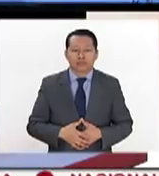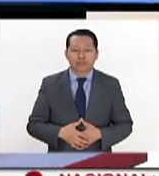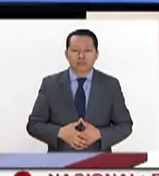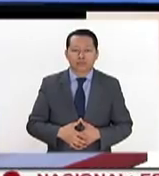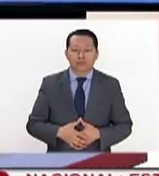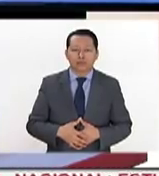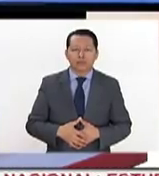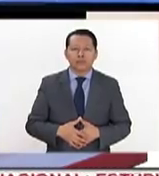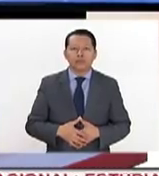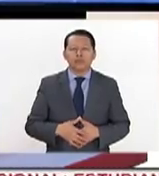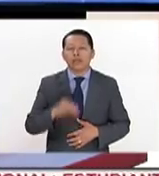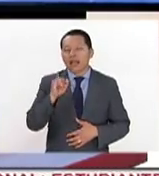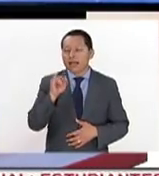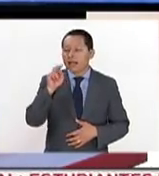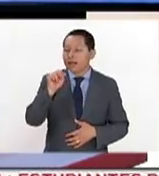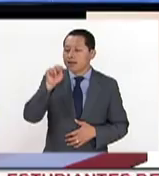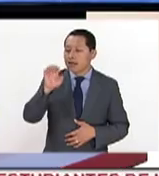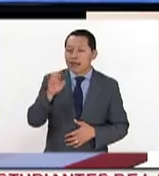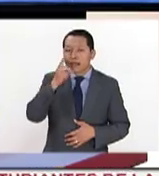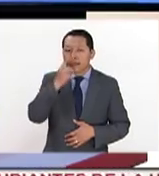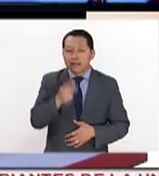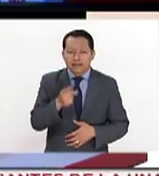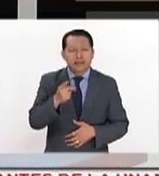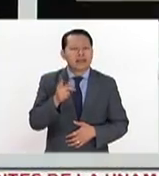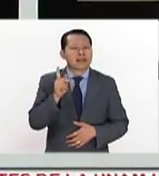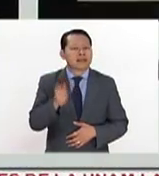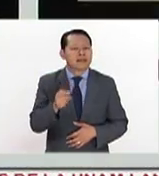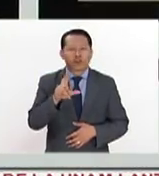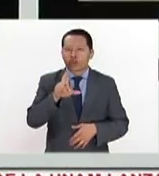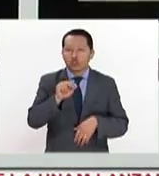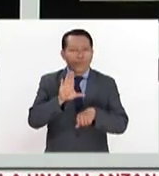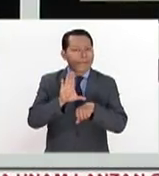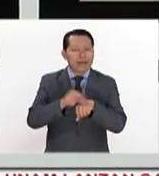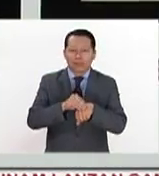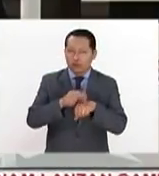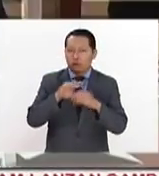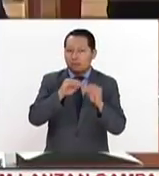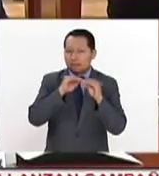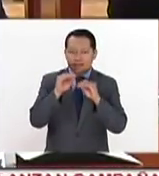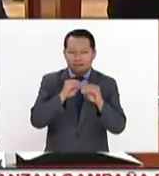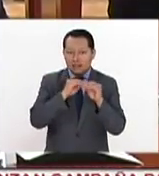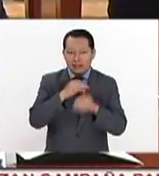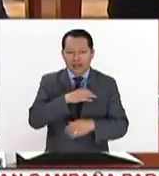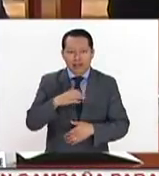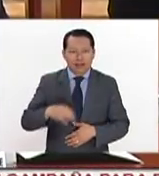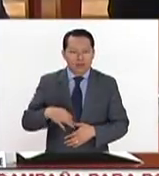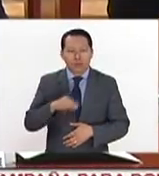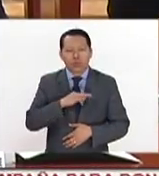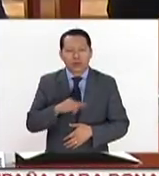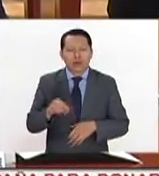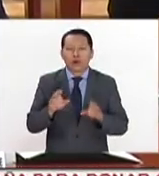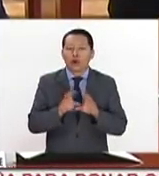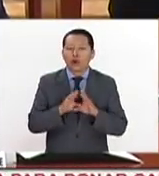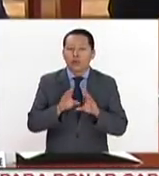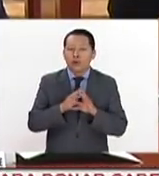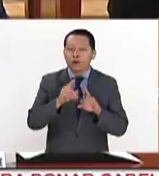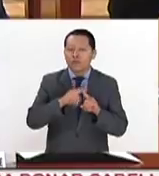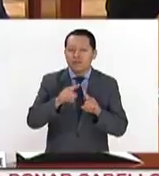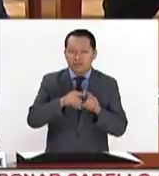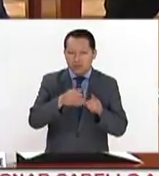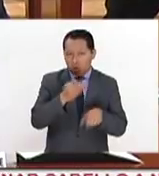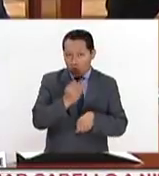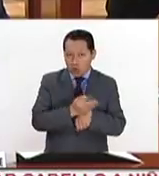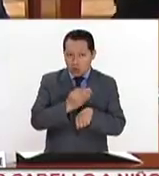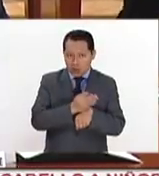Y el Instituto Nacional Electoral determinó que no están permitidos los debates entre candidatos a puestos de elección popular durante el